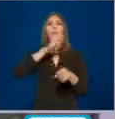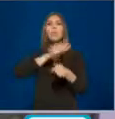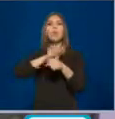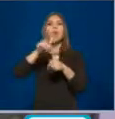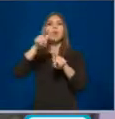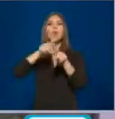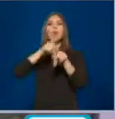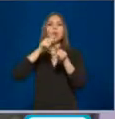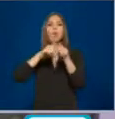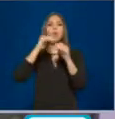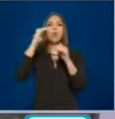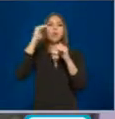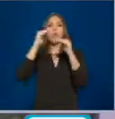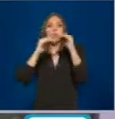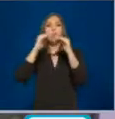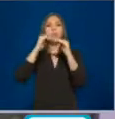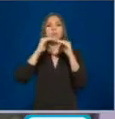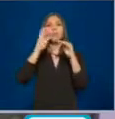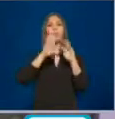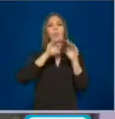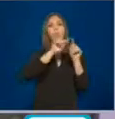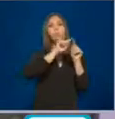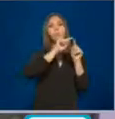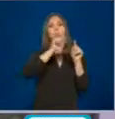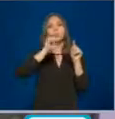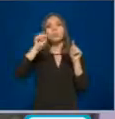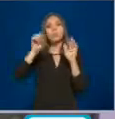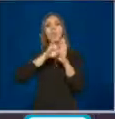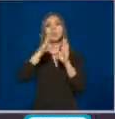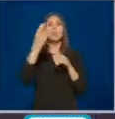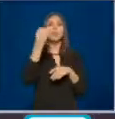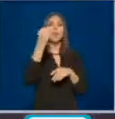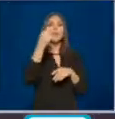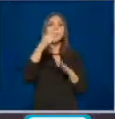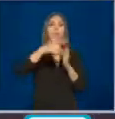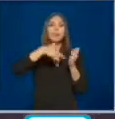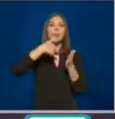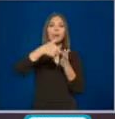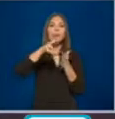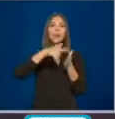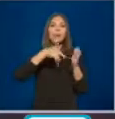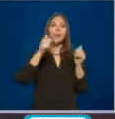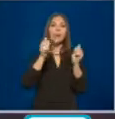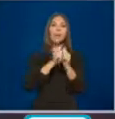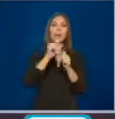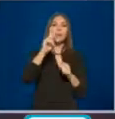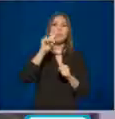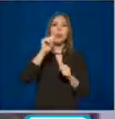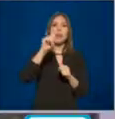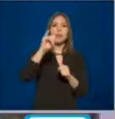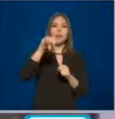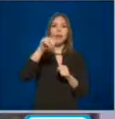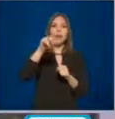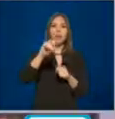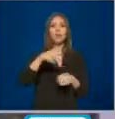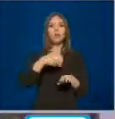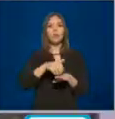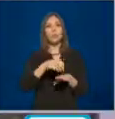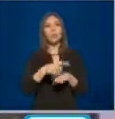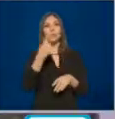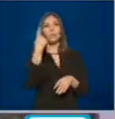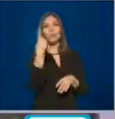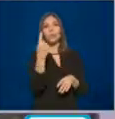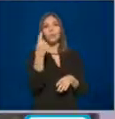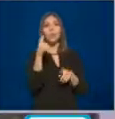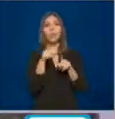el 9, estamos hablando de un rubio platinado, Mega incluso rubio. un 10 es un rubio blanco platinado, y un 1 es un color